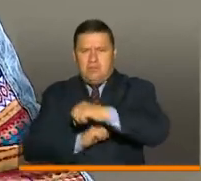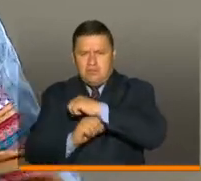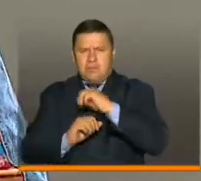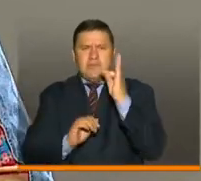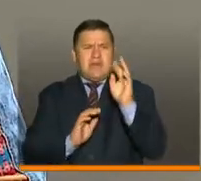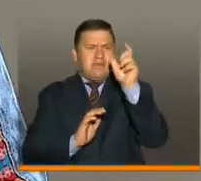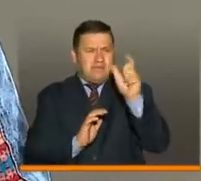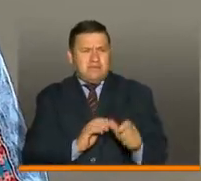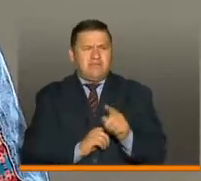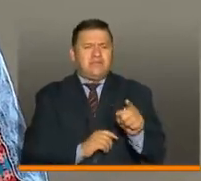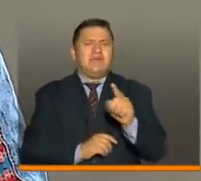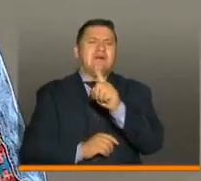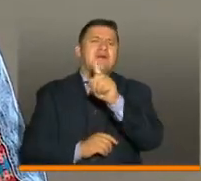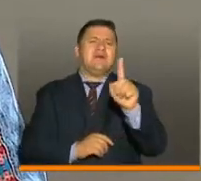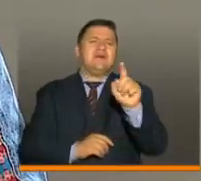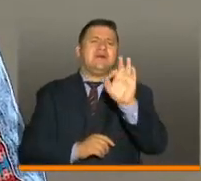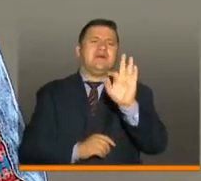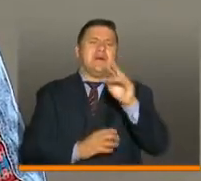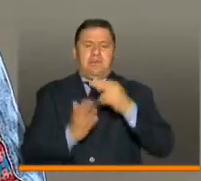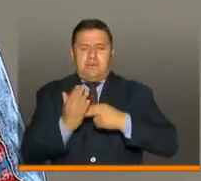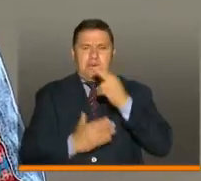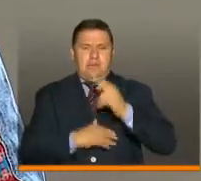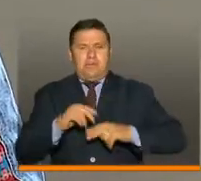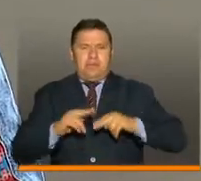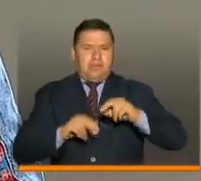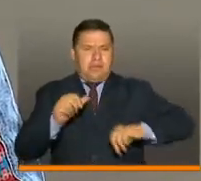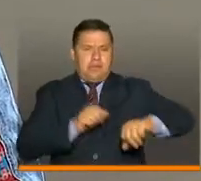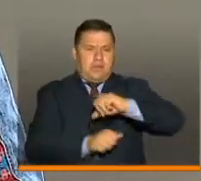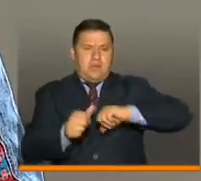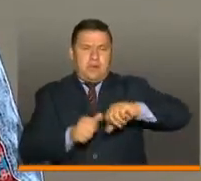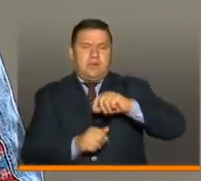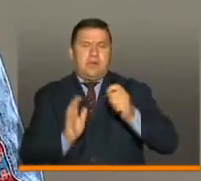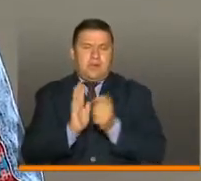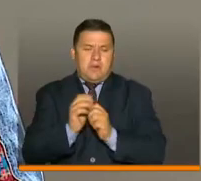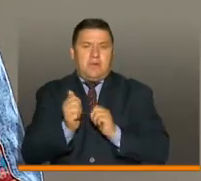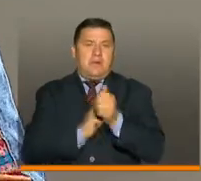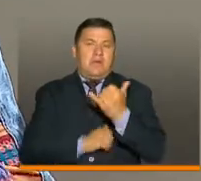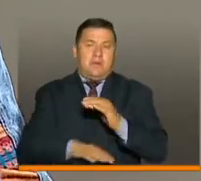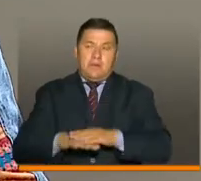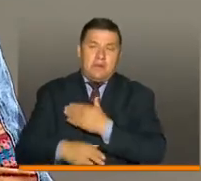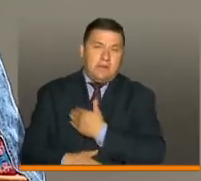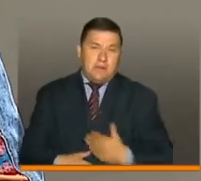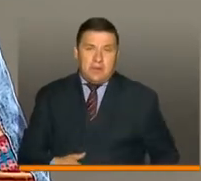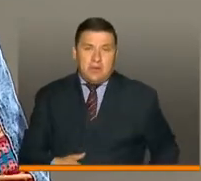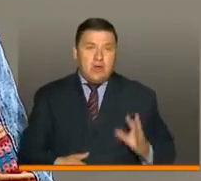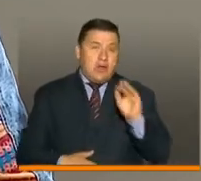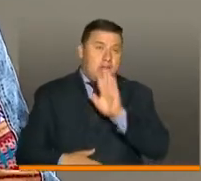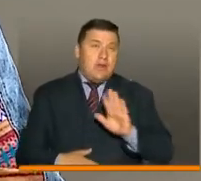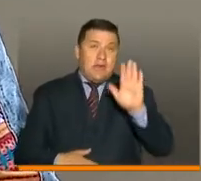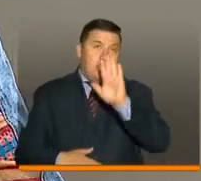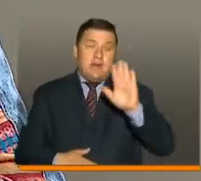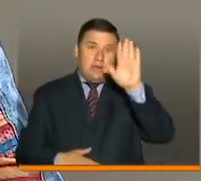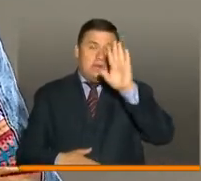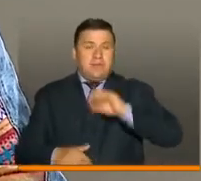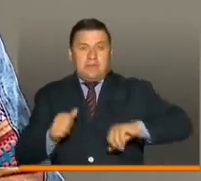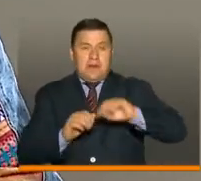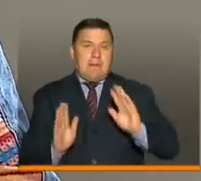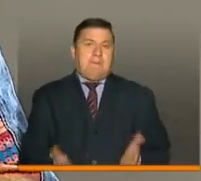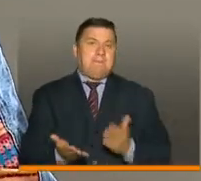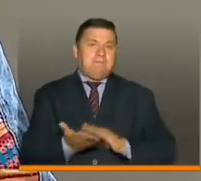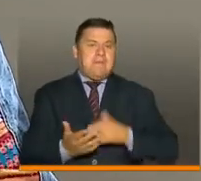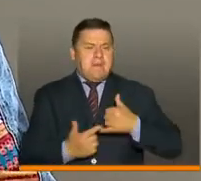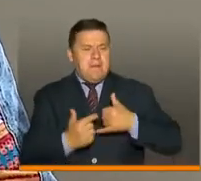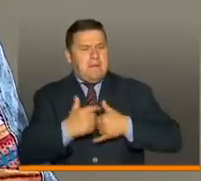los testimonios de 135 proyectos que ya han comenzado a activarse en el país y así pasaremos, presidente, por todos los departamentos generando